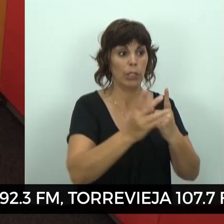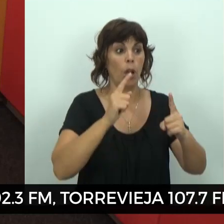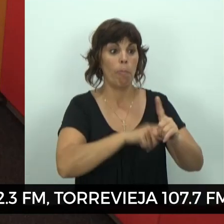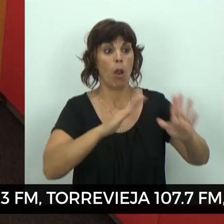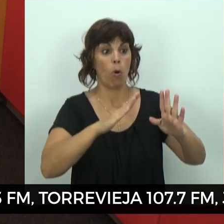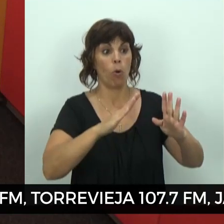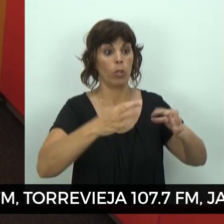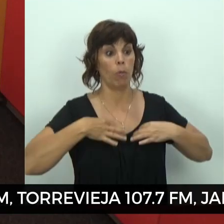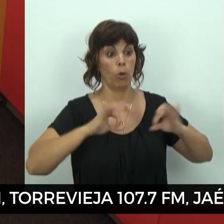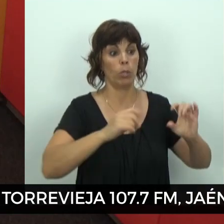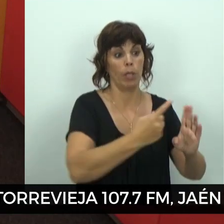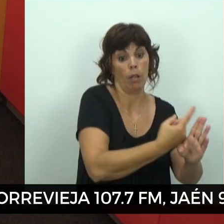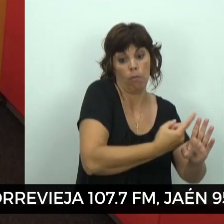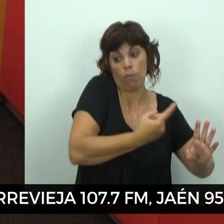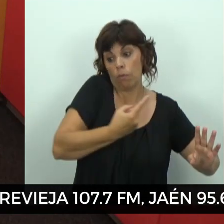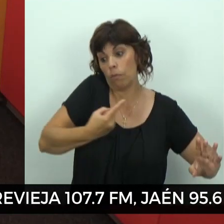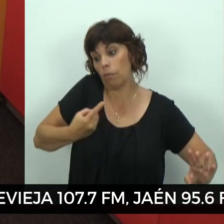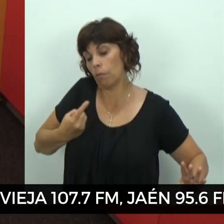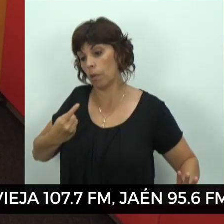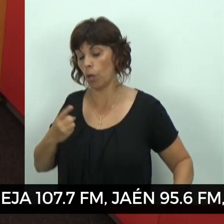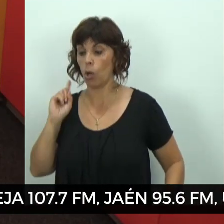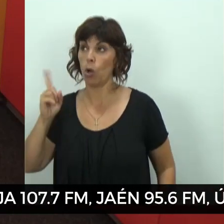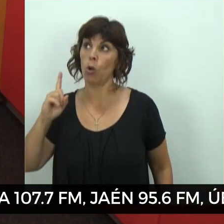Jesucristo habló de Dios el Padre